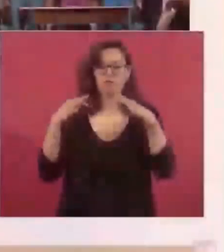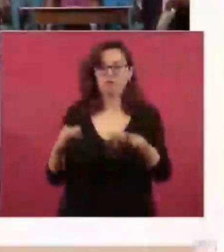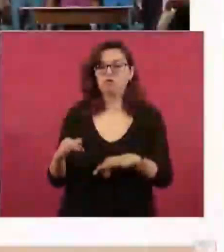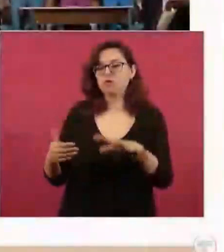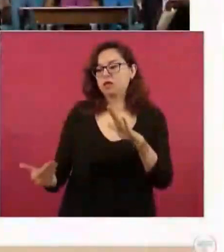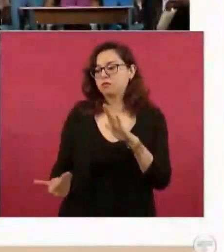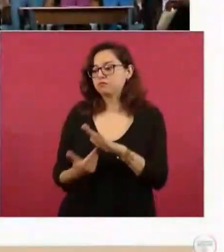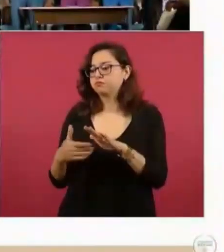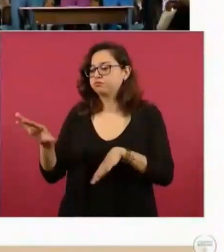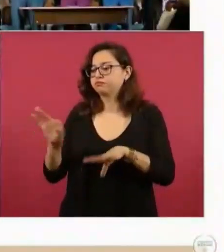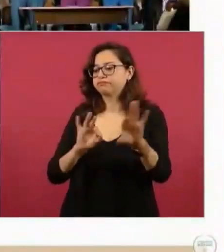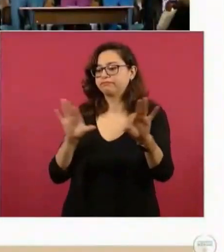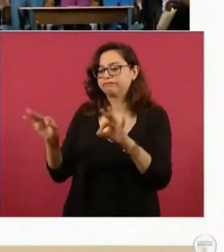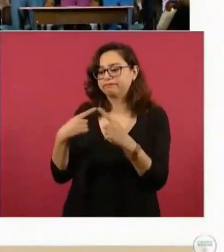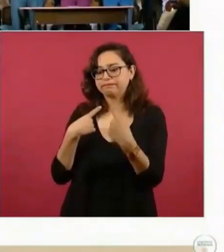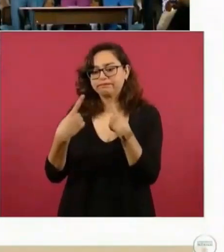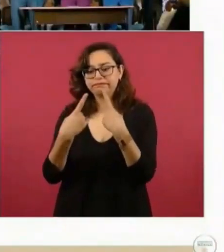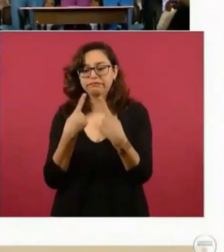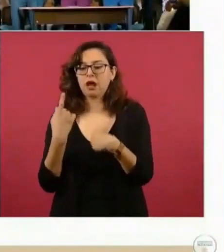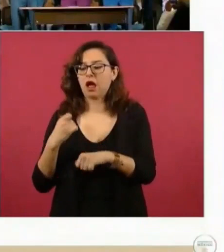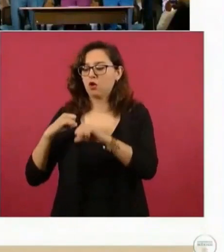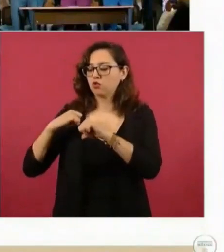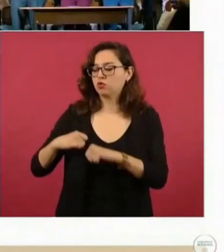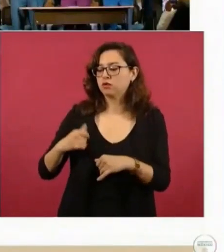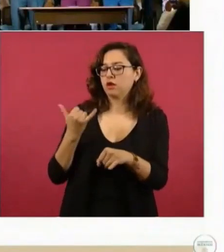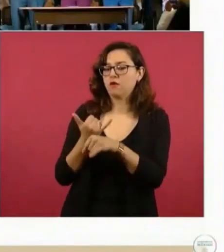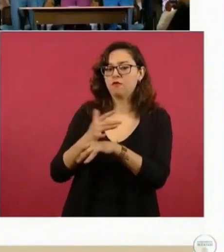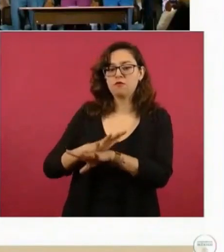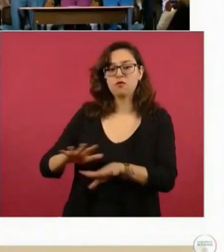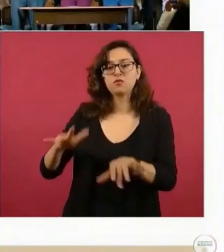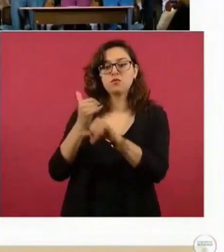meterse de lleno a la familia del IMSS.